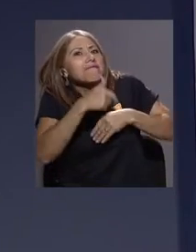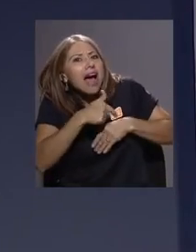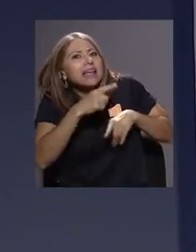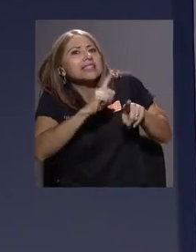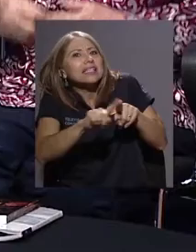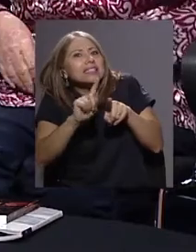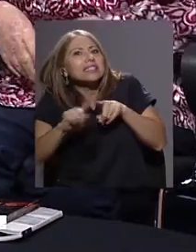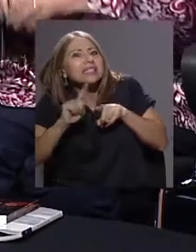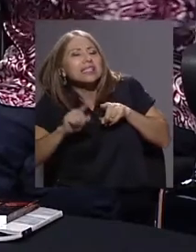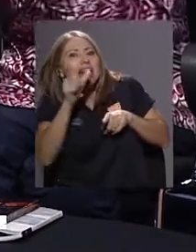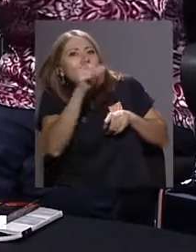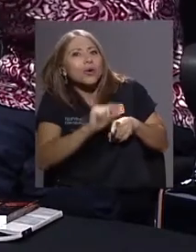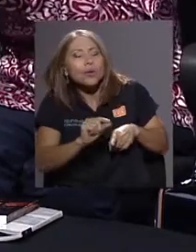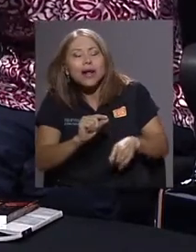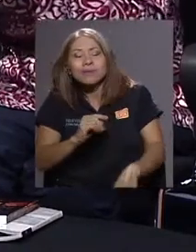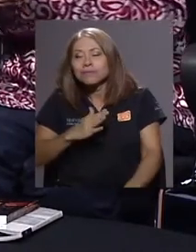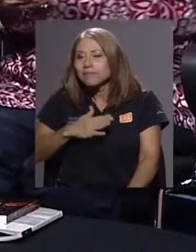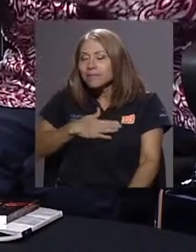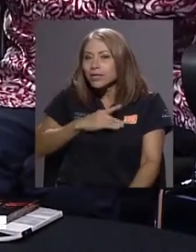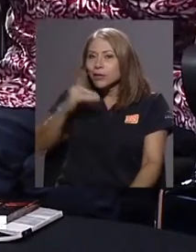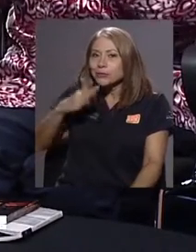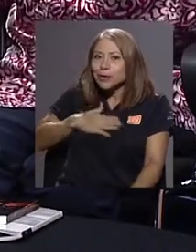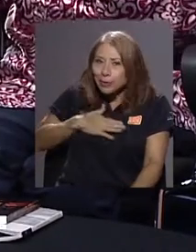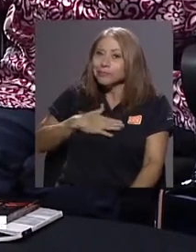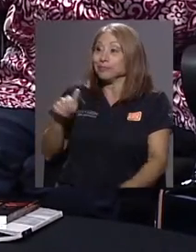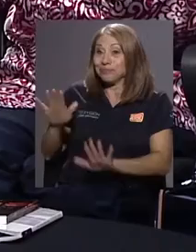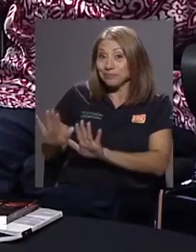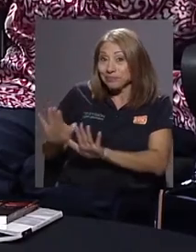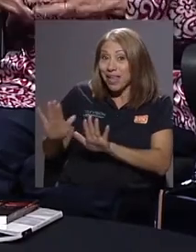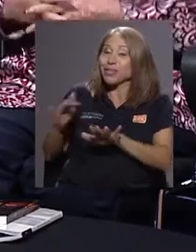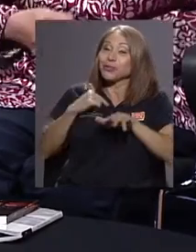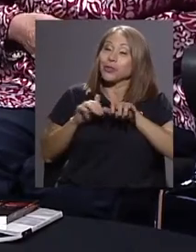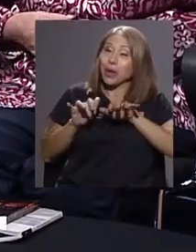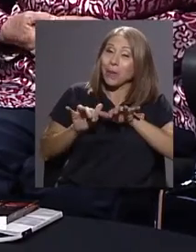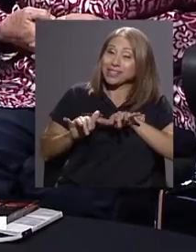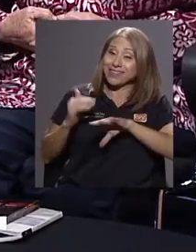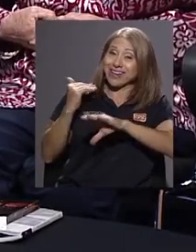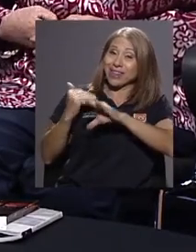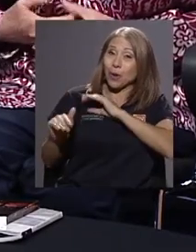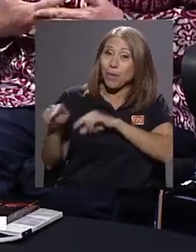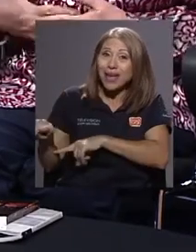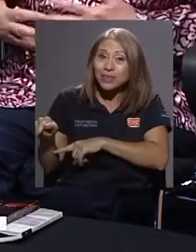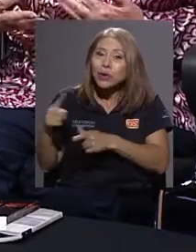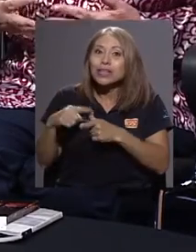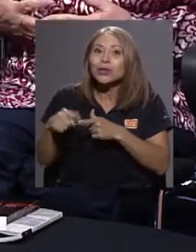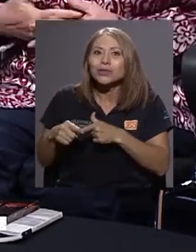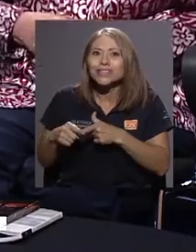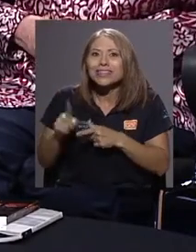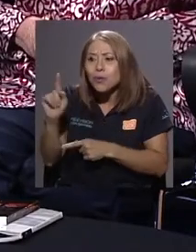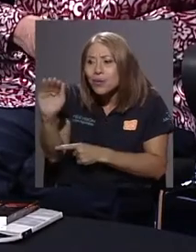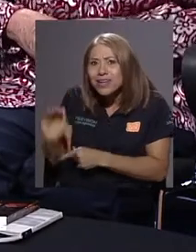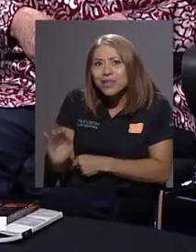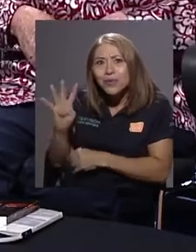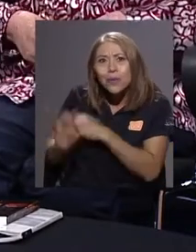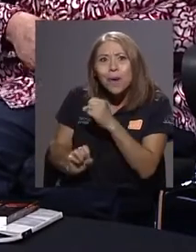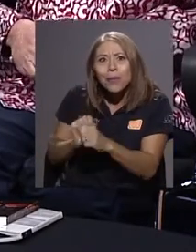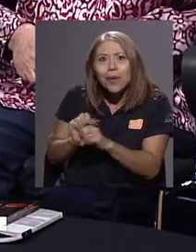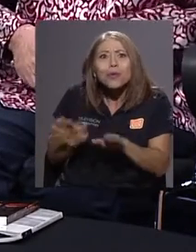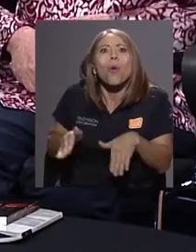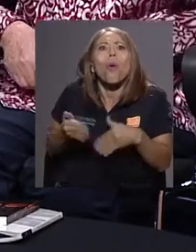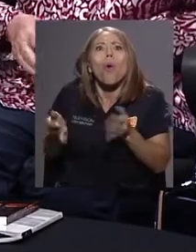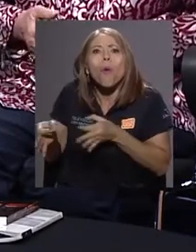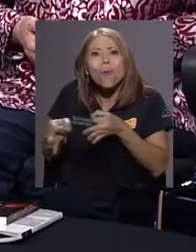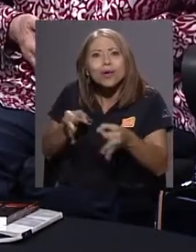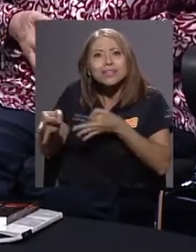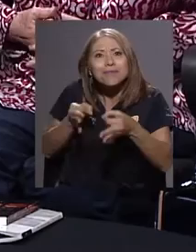de unión mira te lo voy a escribir y te lo mando entonces como les explicas a un niño de cuatro años las las